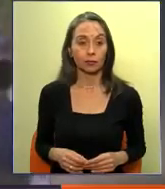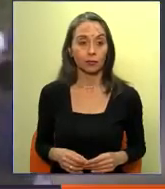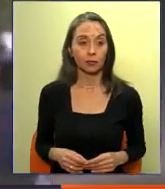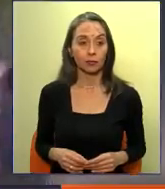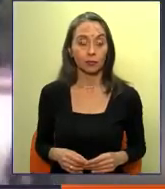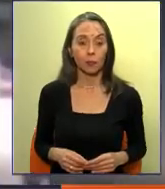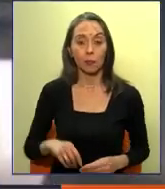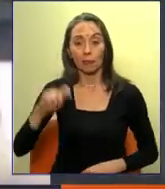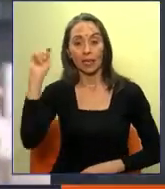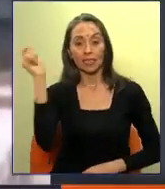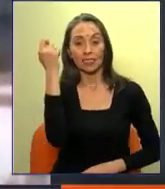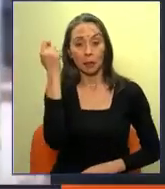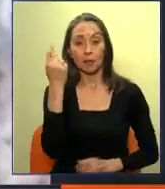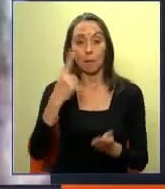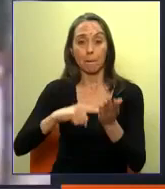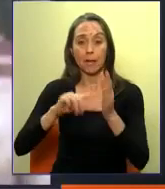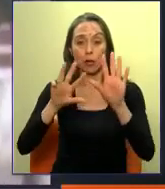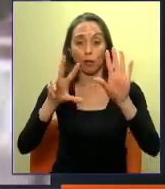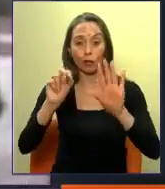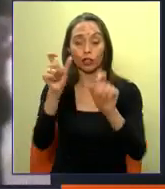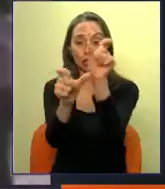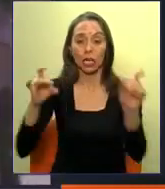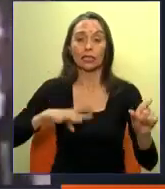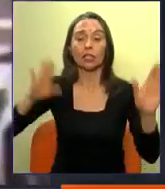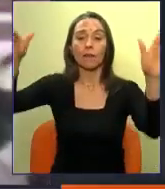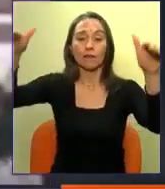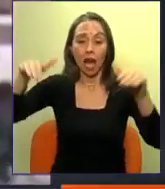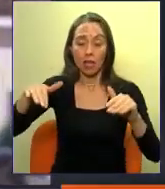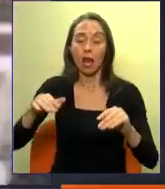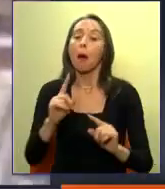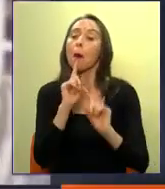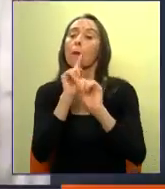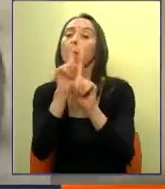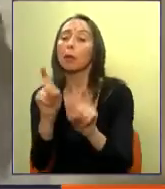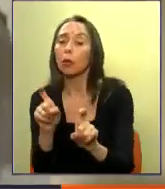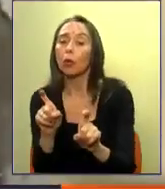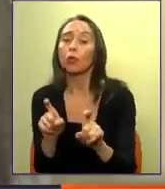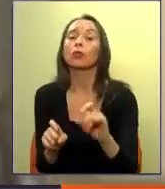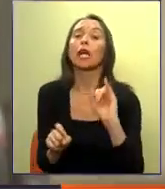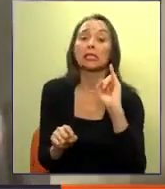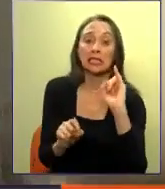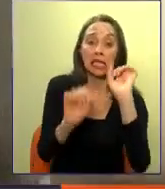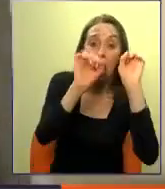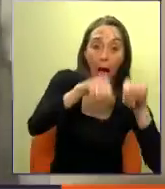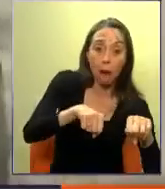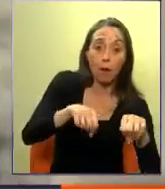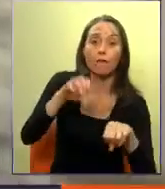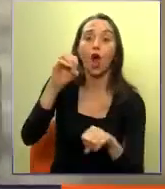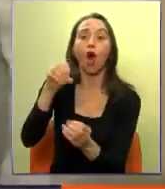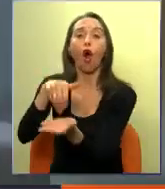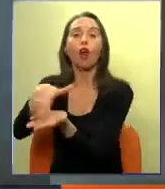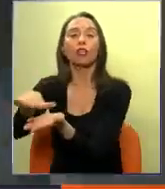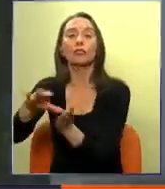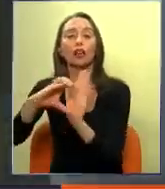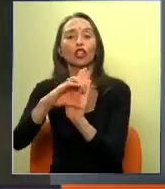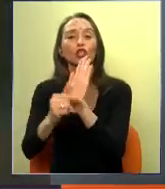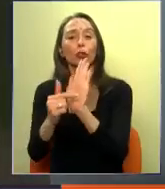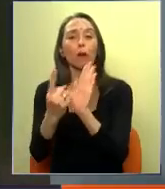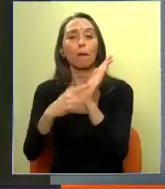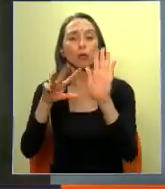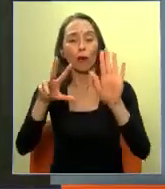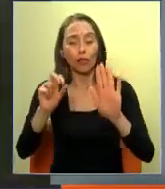En septiembre de ese año, los chilenos fueron convocados a una consulta para aprobar o rechazar la Constitución del 80. El